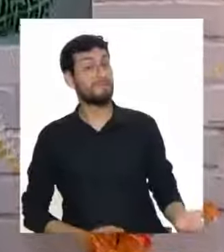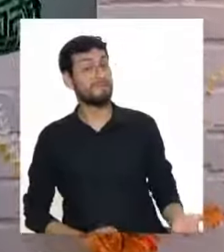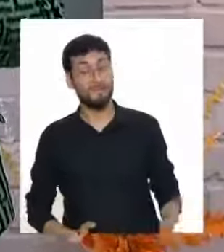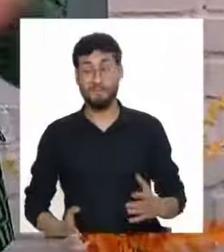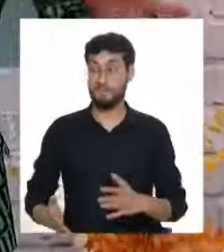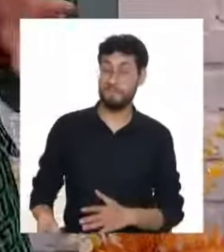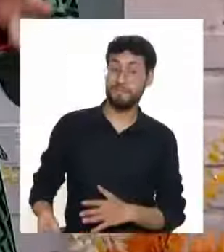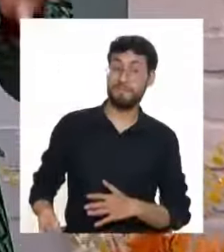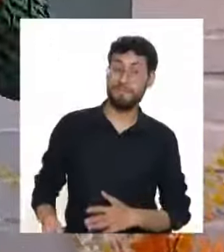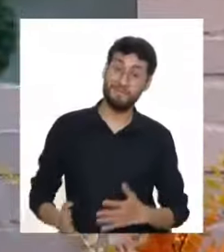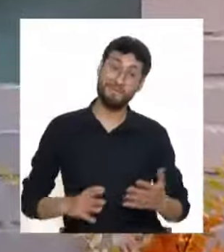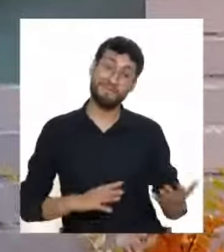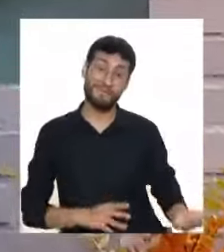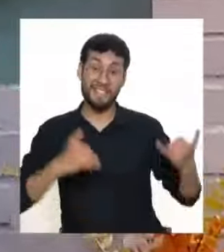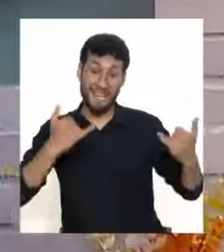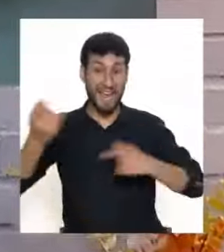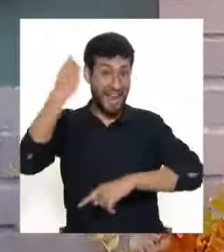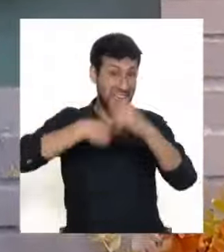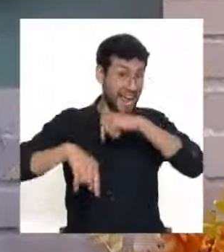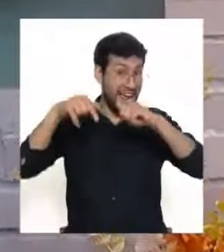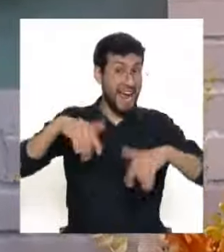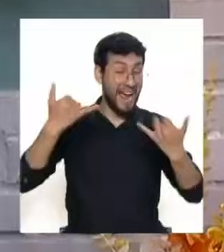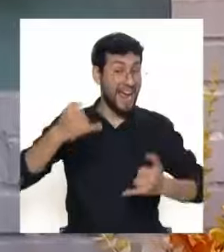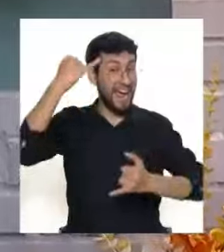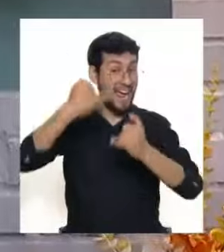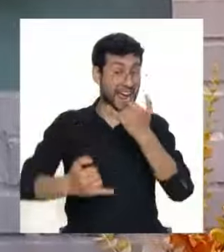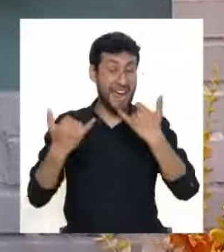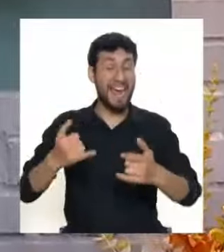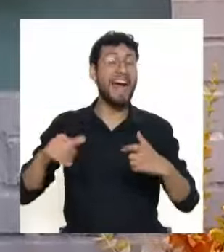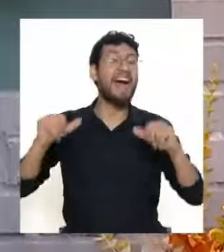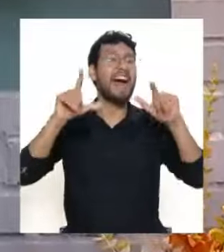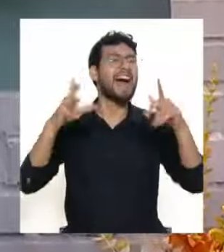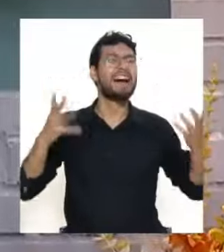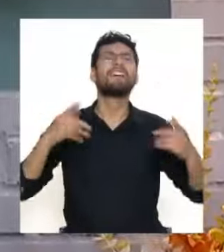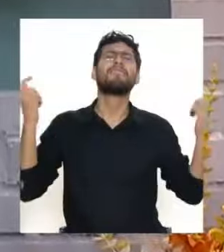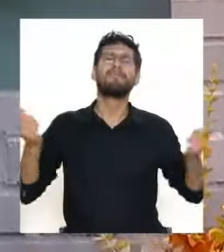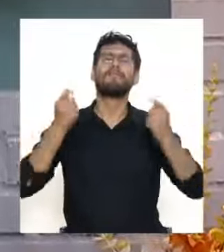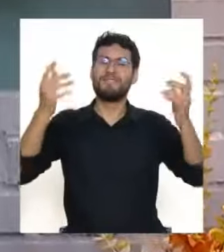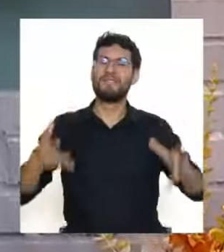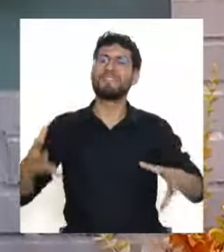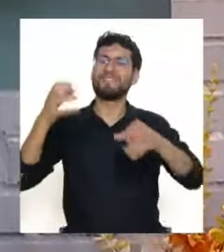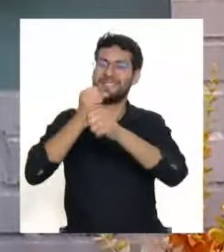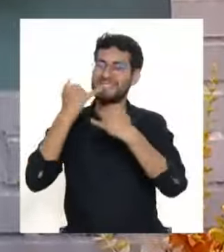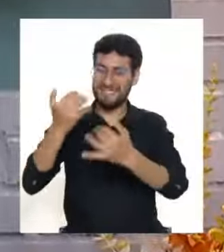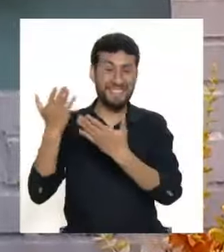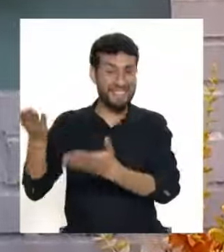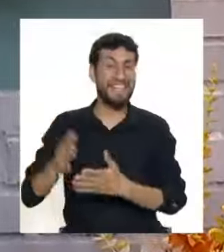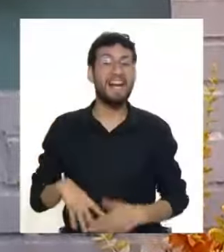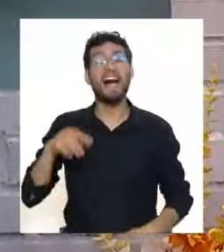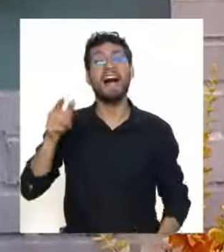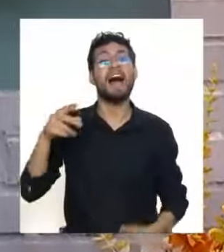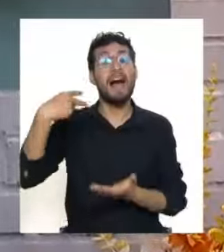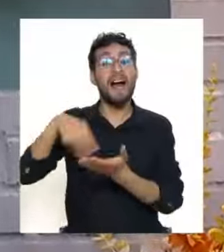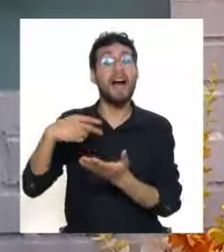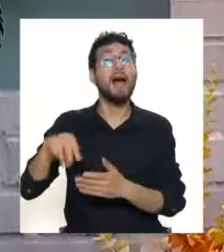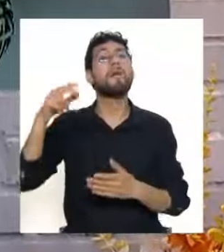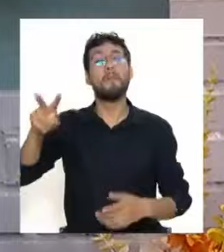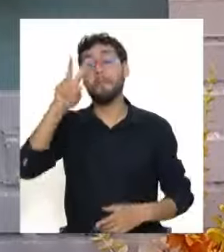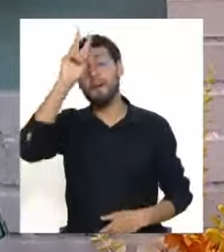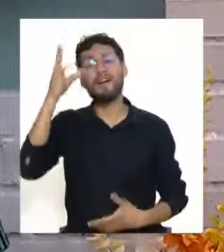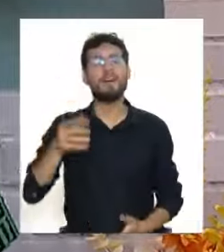Estamos de regreso y queríamos cerrar con broche de oro este programa dedicado a la fiesta de San Juan. Por eso invitamos al elenco de danzas peruanas